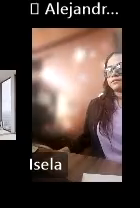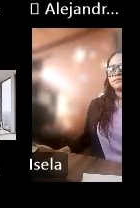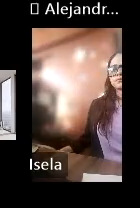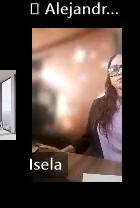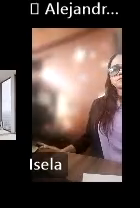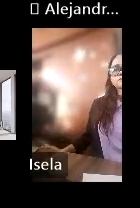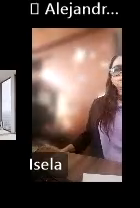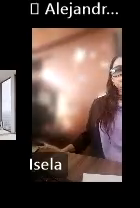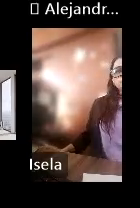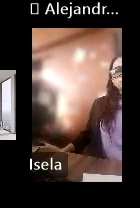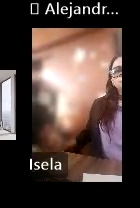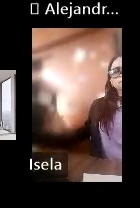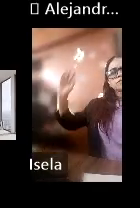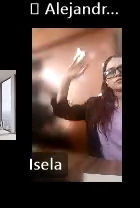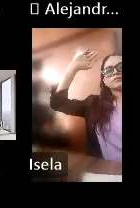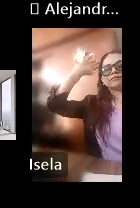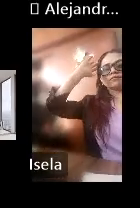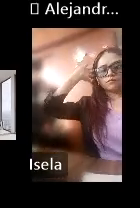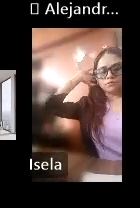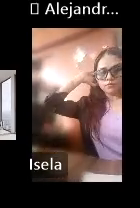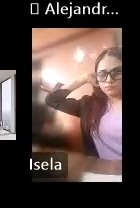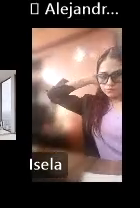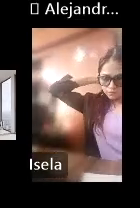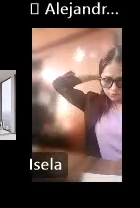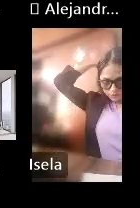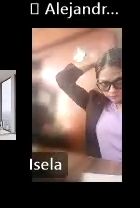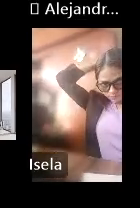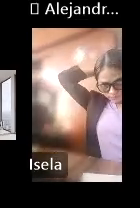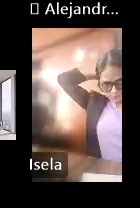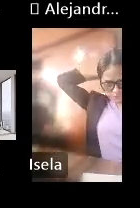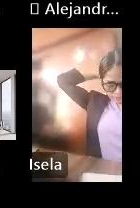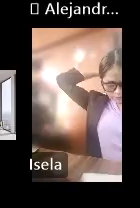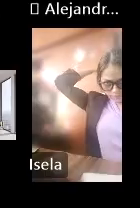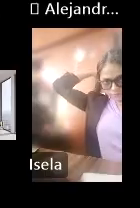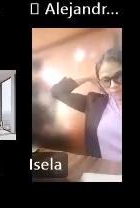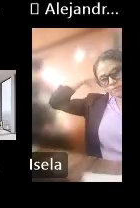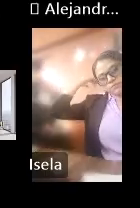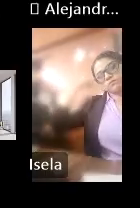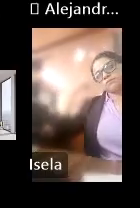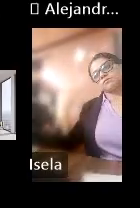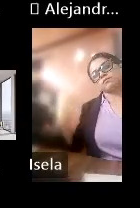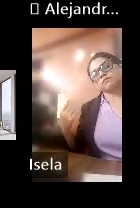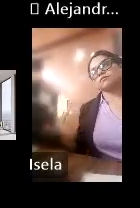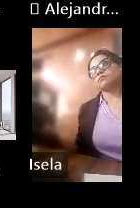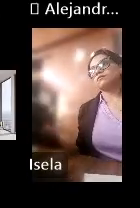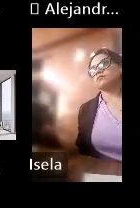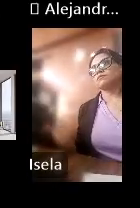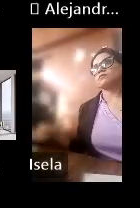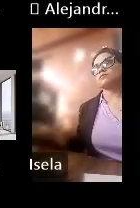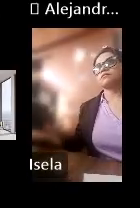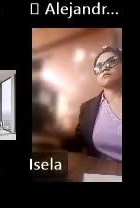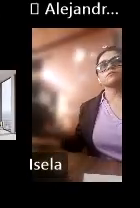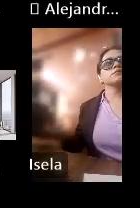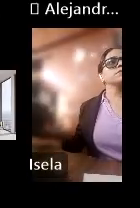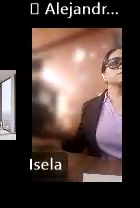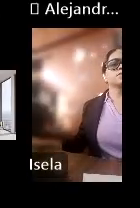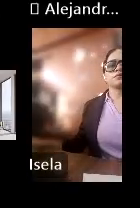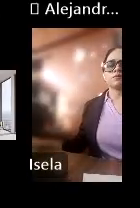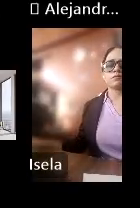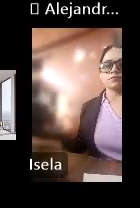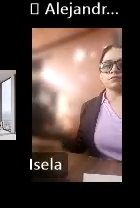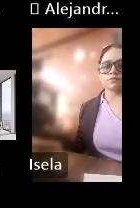no. A ver, yo no decidí no tener a mis hijos, pero sí decido cómo